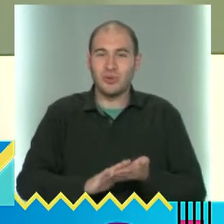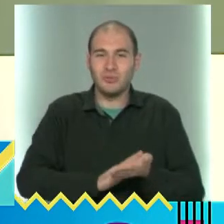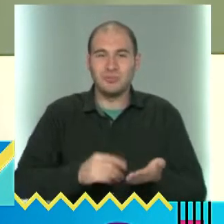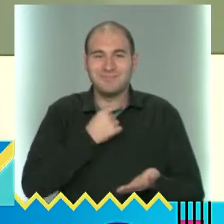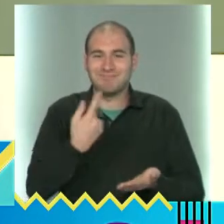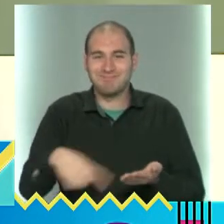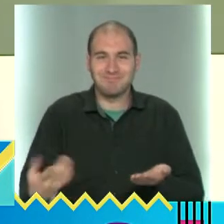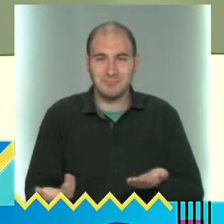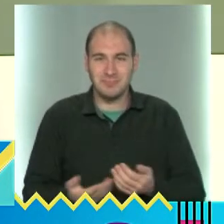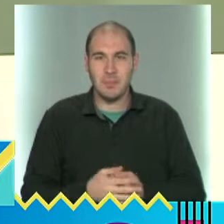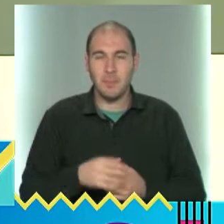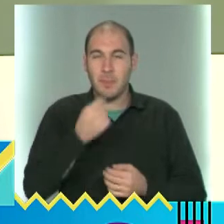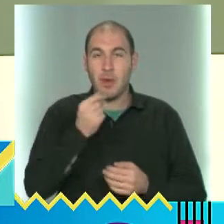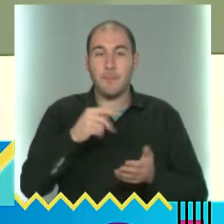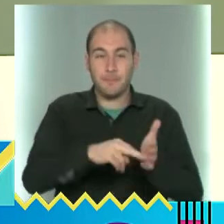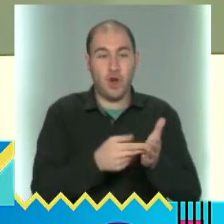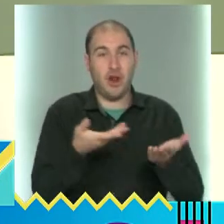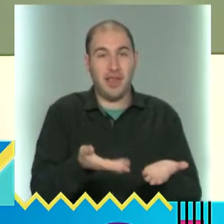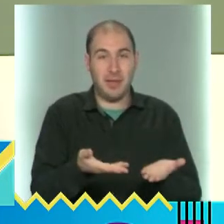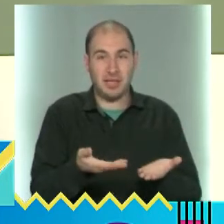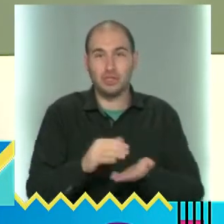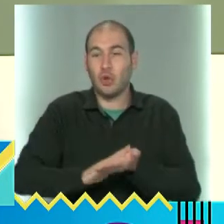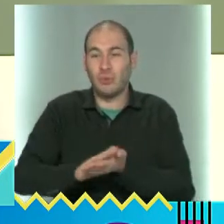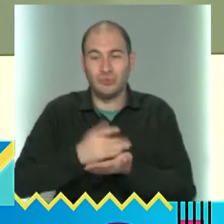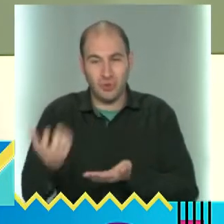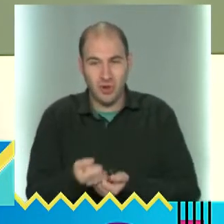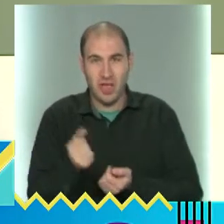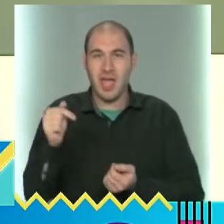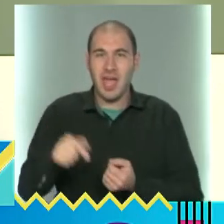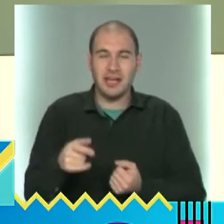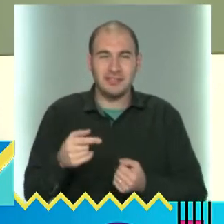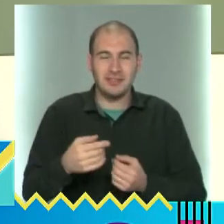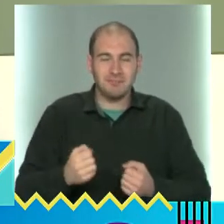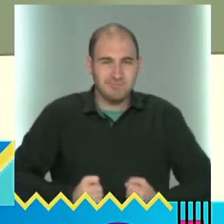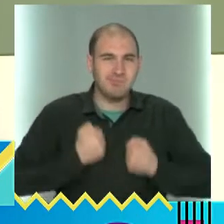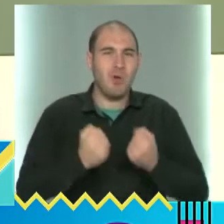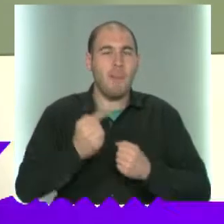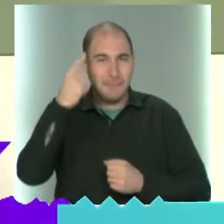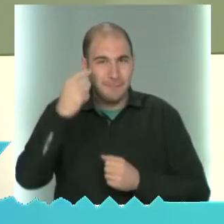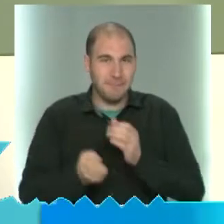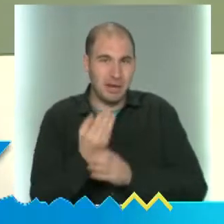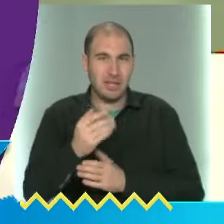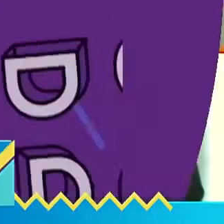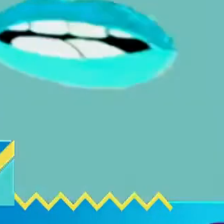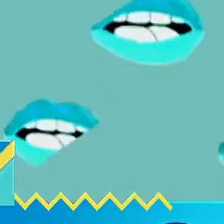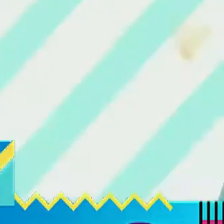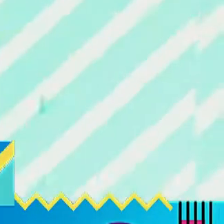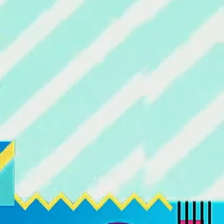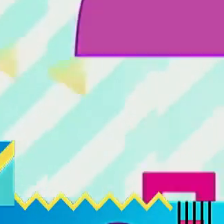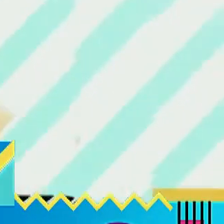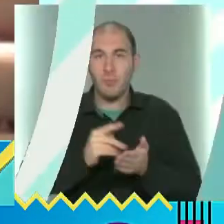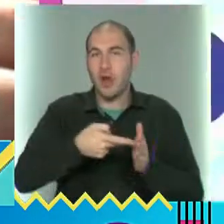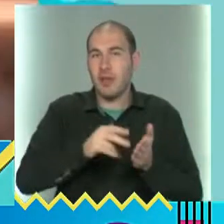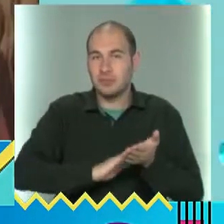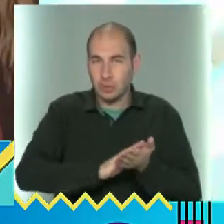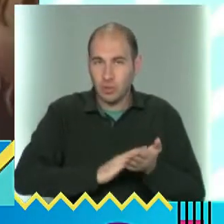algo. Cuando hay planteado un problema y encontrar la solución, ese es el espíritu del emprendedor, solucionar un problema, tanto de una